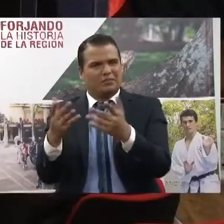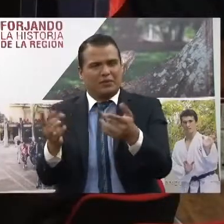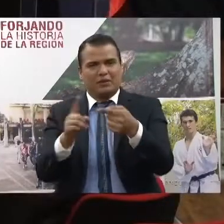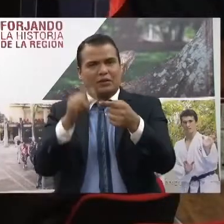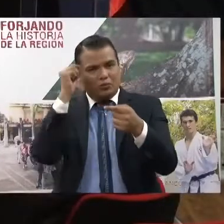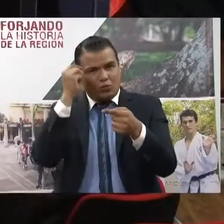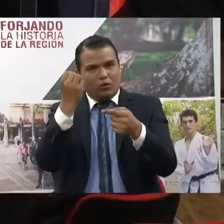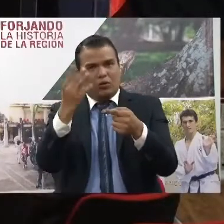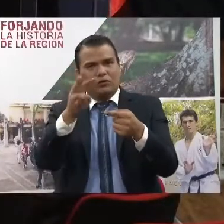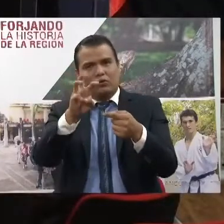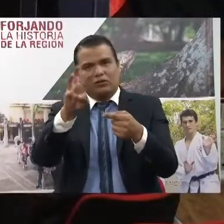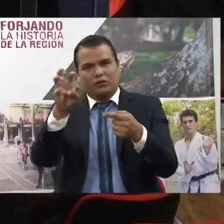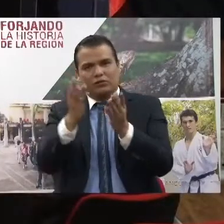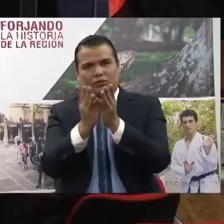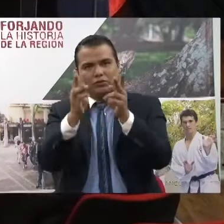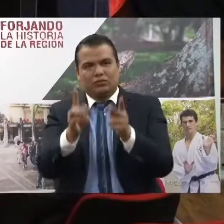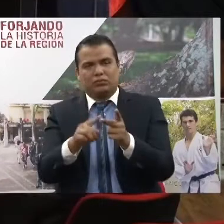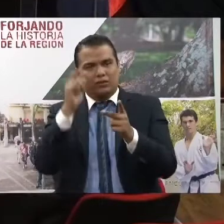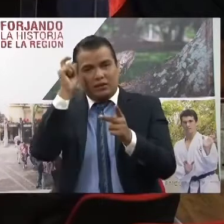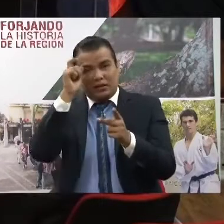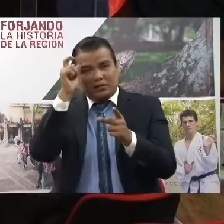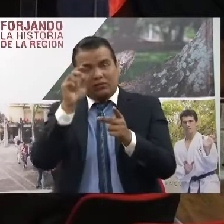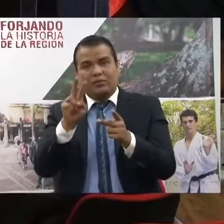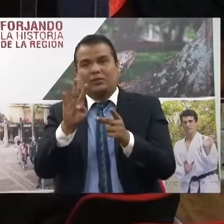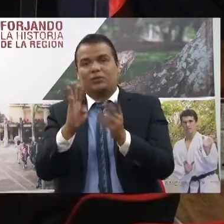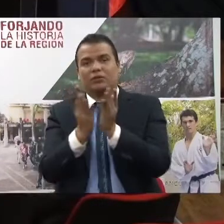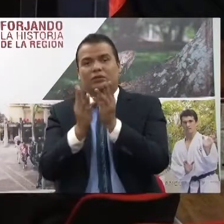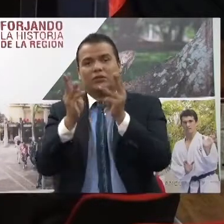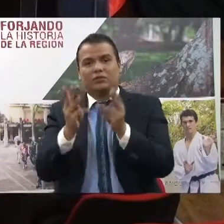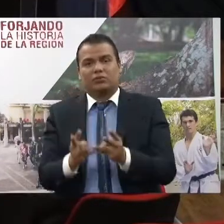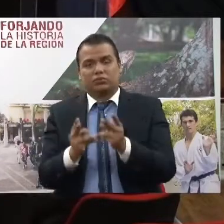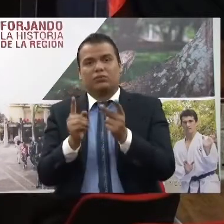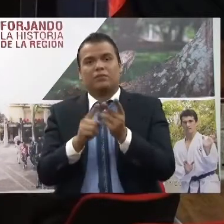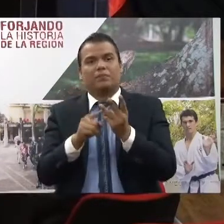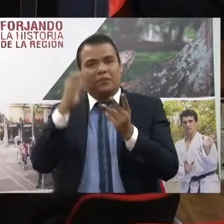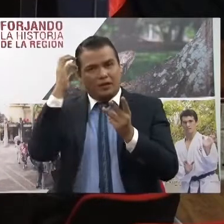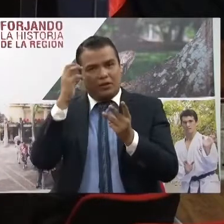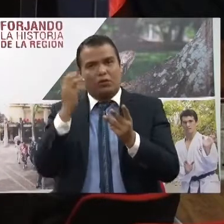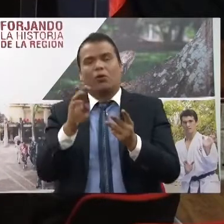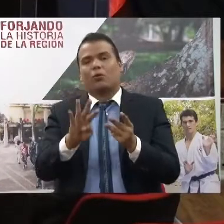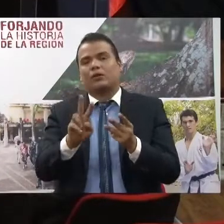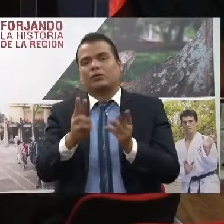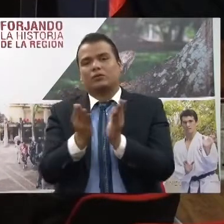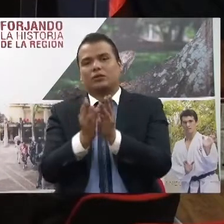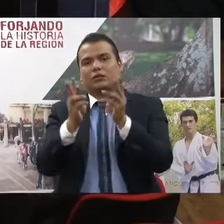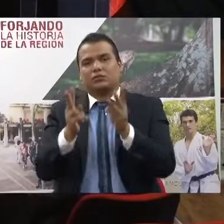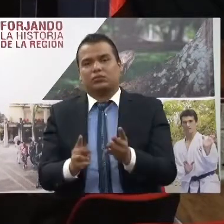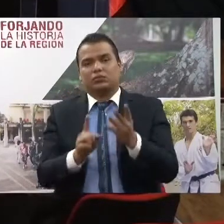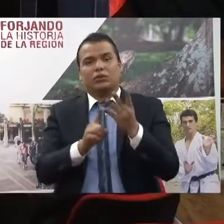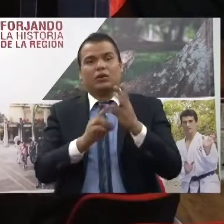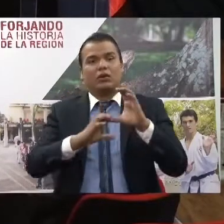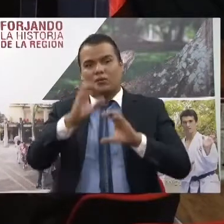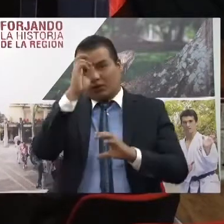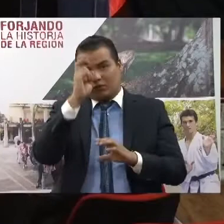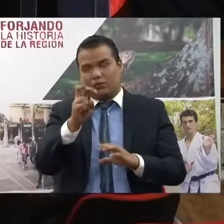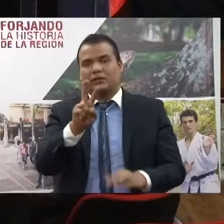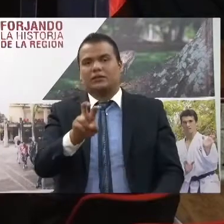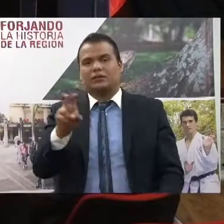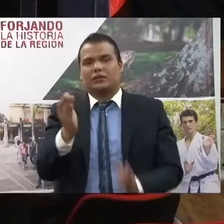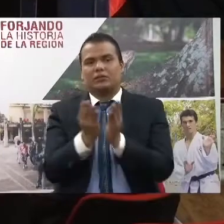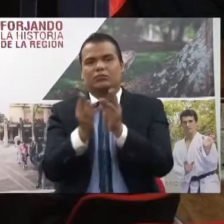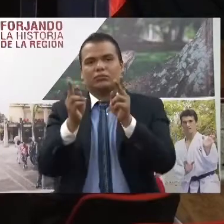graduandos, Caicedonia 24, Cartago 42, Norte del Cauca 77,